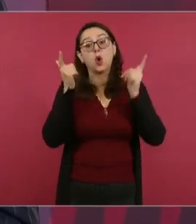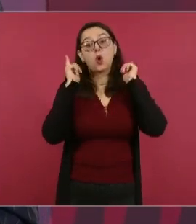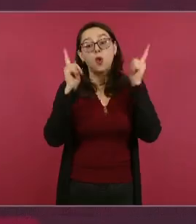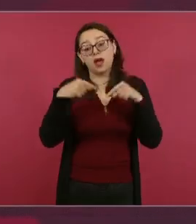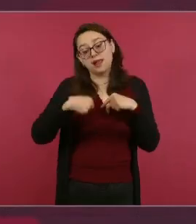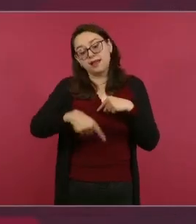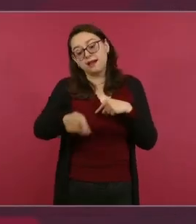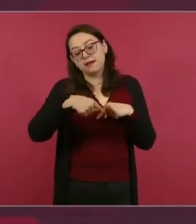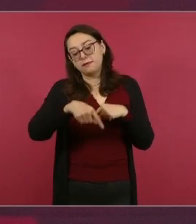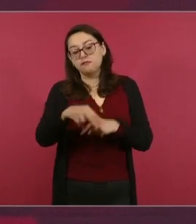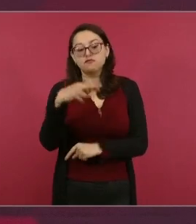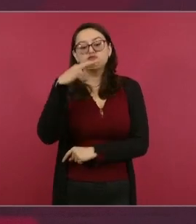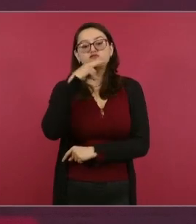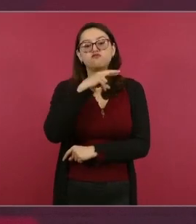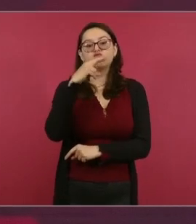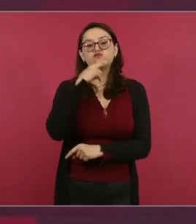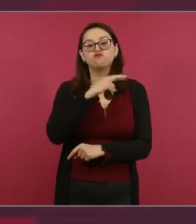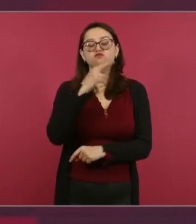en resolverlo.